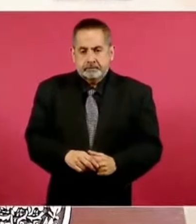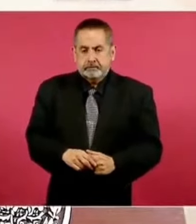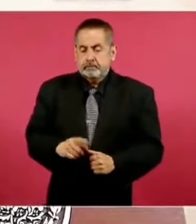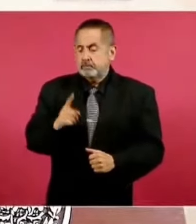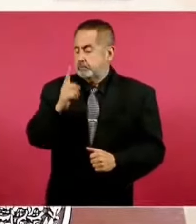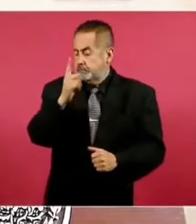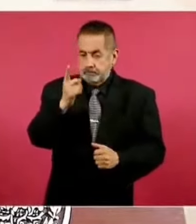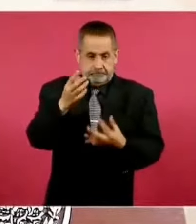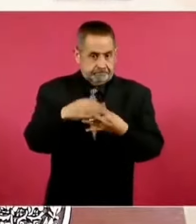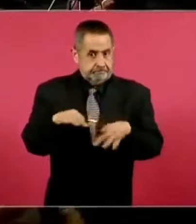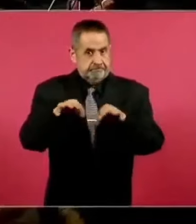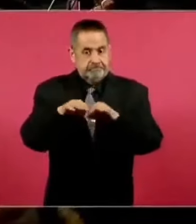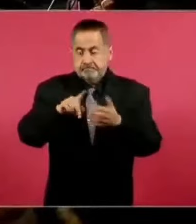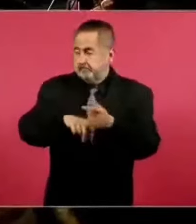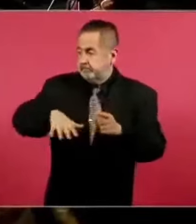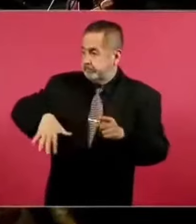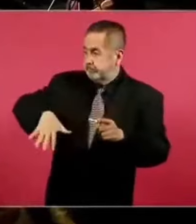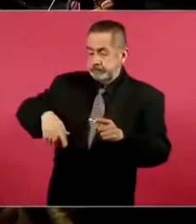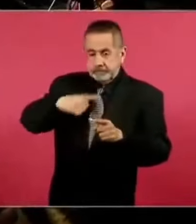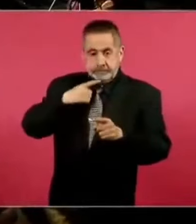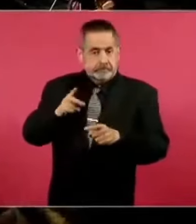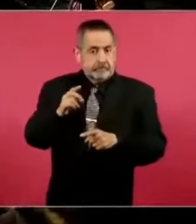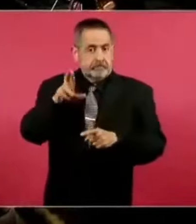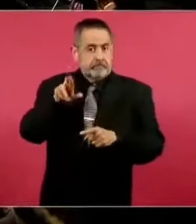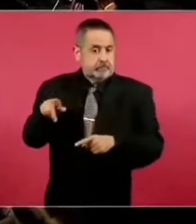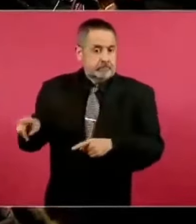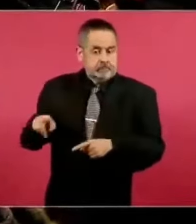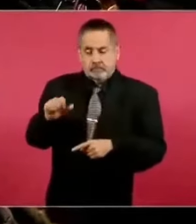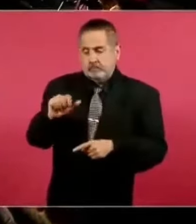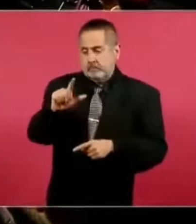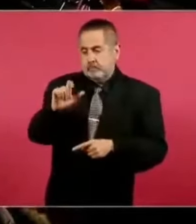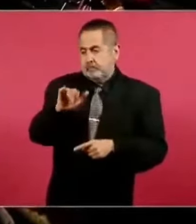que planteó aquí el doctor Alejandro